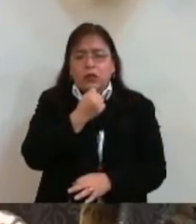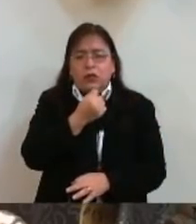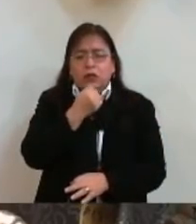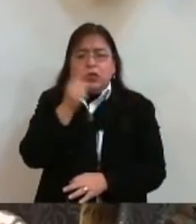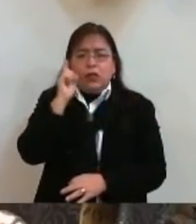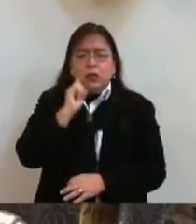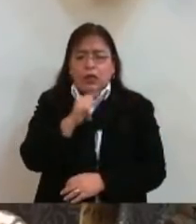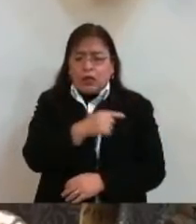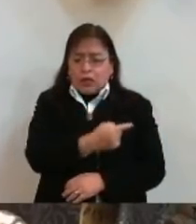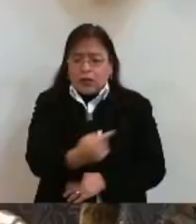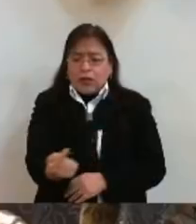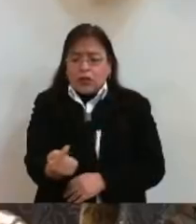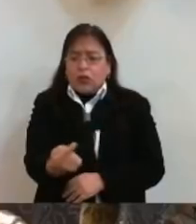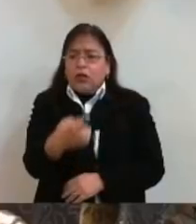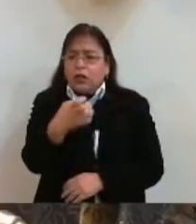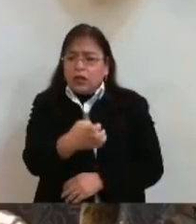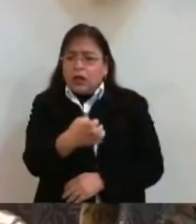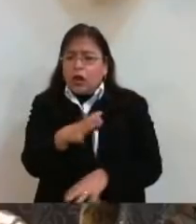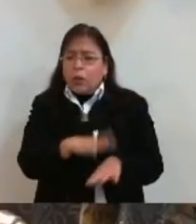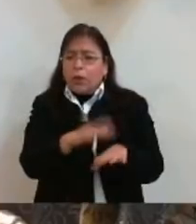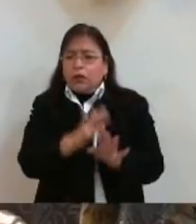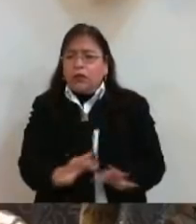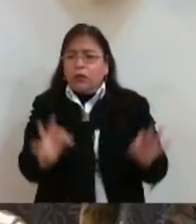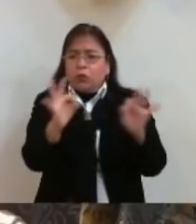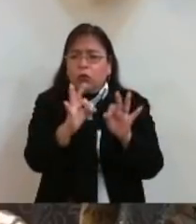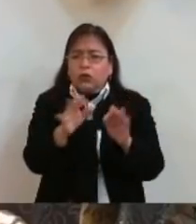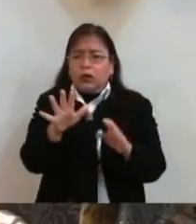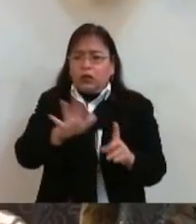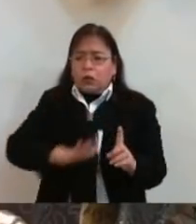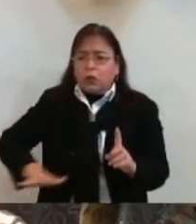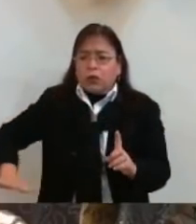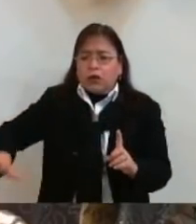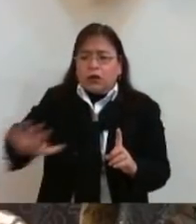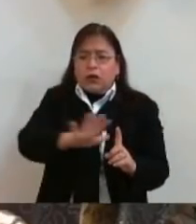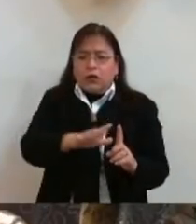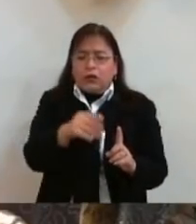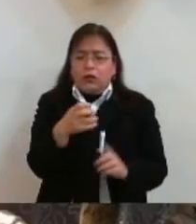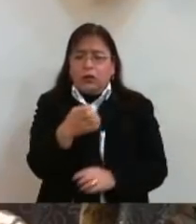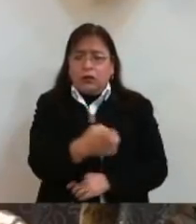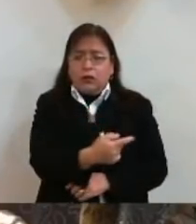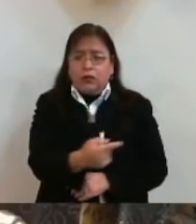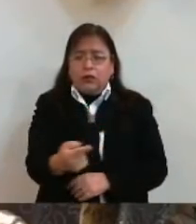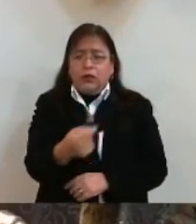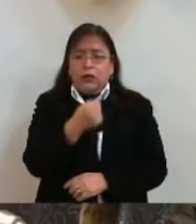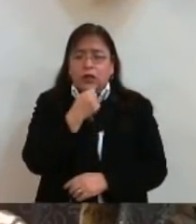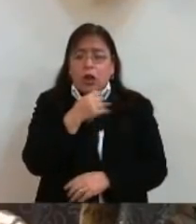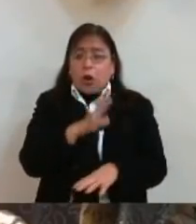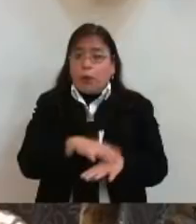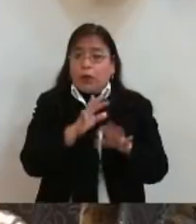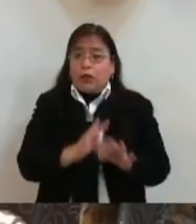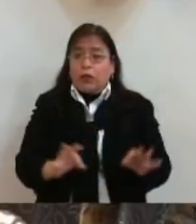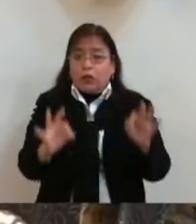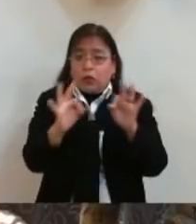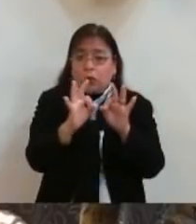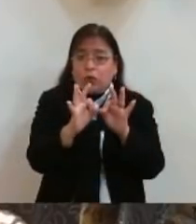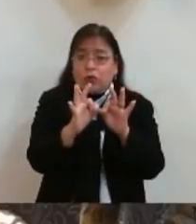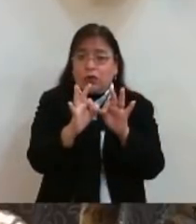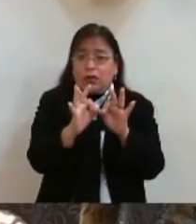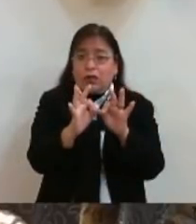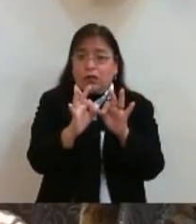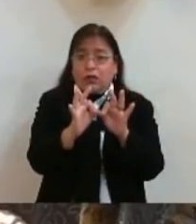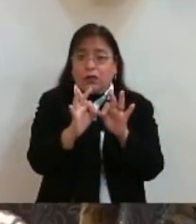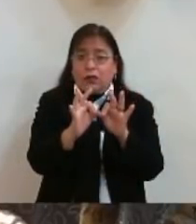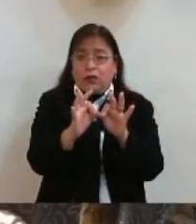Tienen que ser el punto de referencia más importante que la